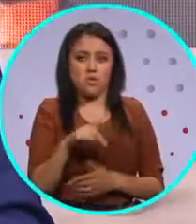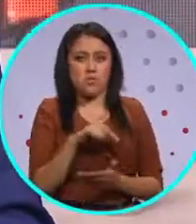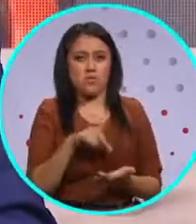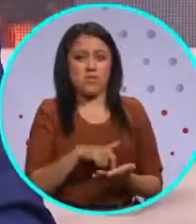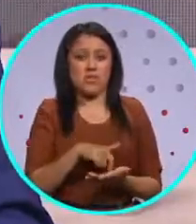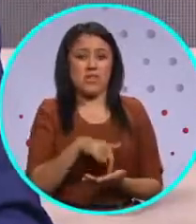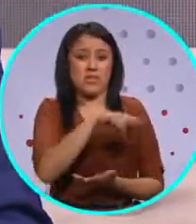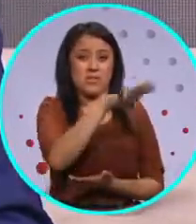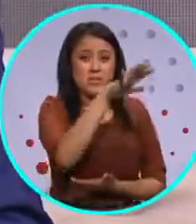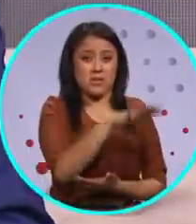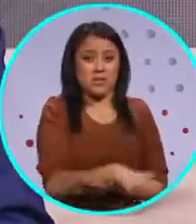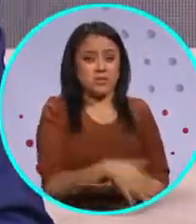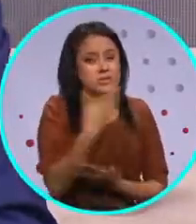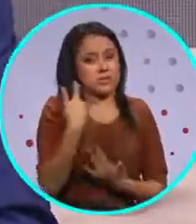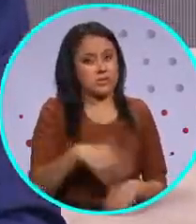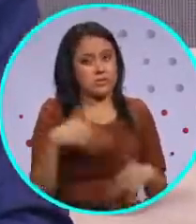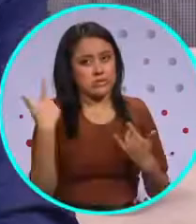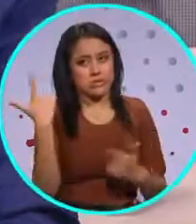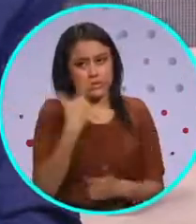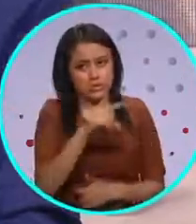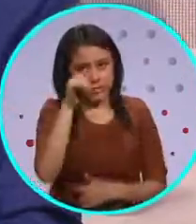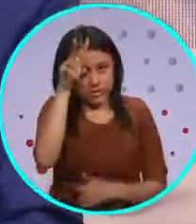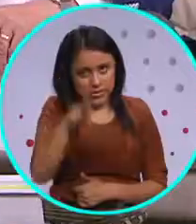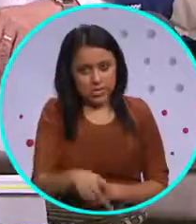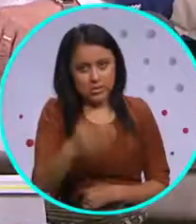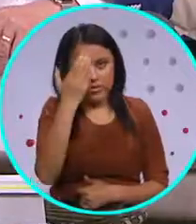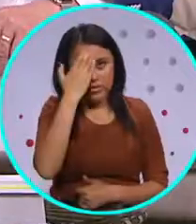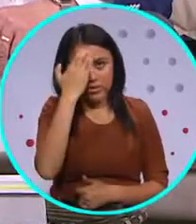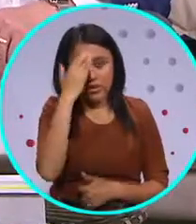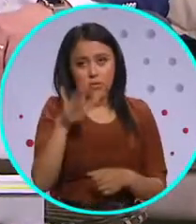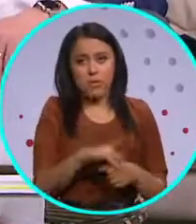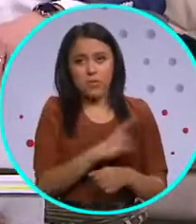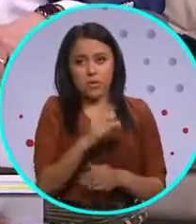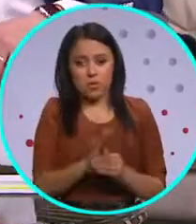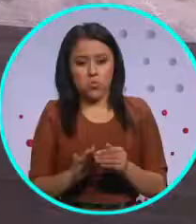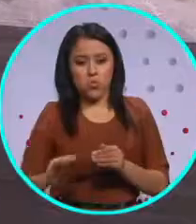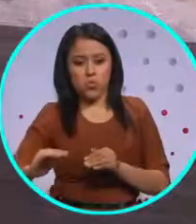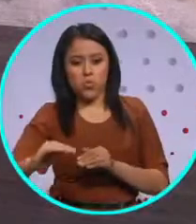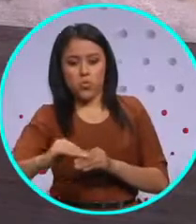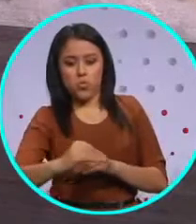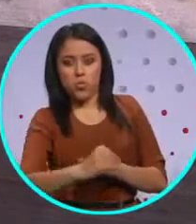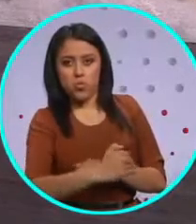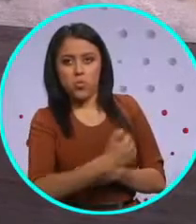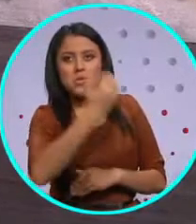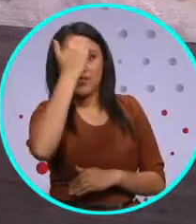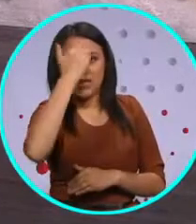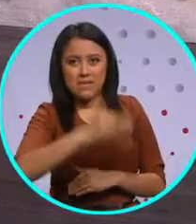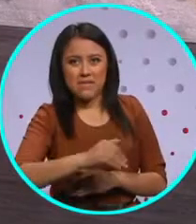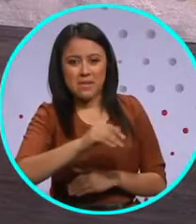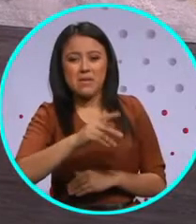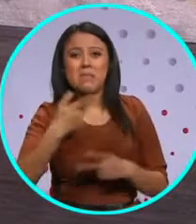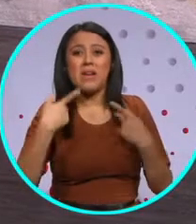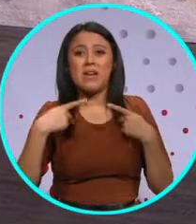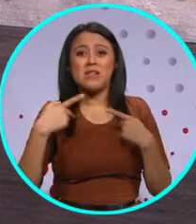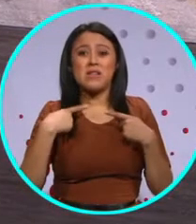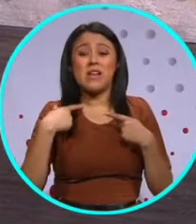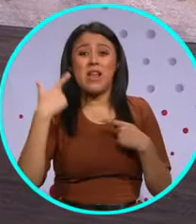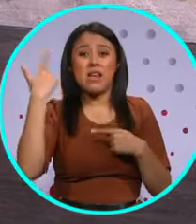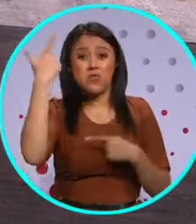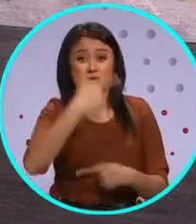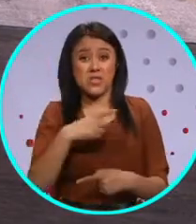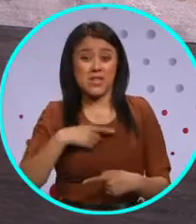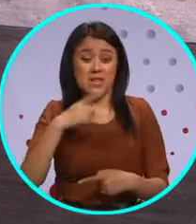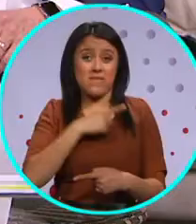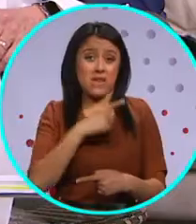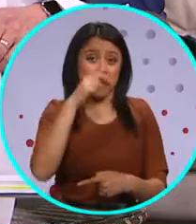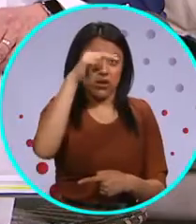referencia palabra que hemos pasado por ahí porque tiene este gran retorno y ahí te das cuenta de pobres de aquellos que la noche tienen que bajar